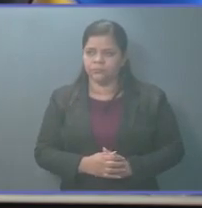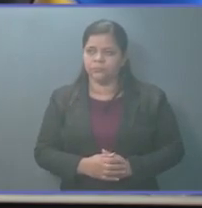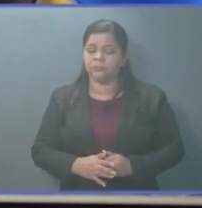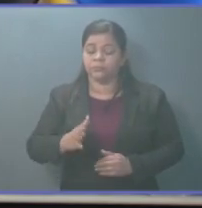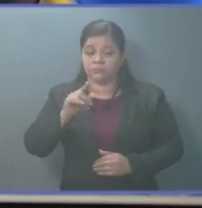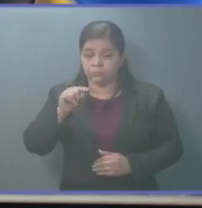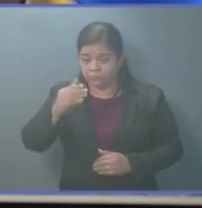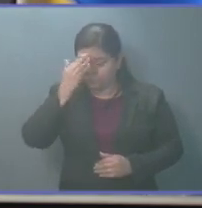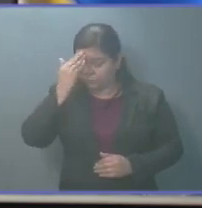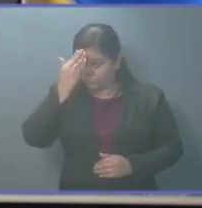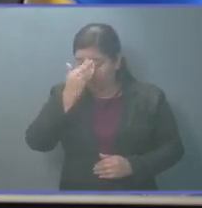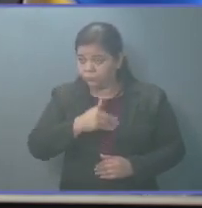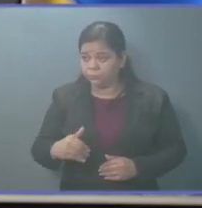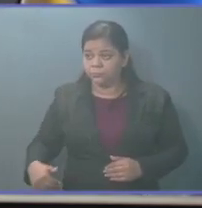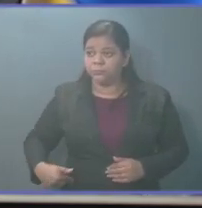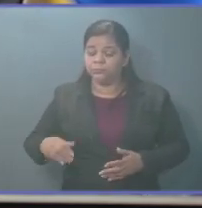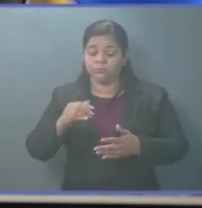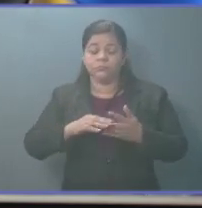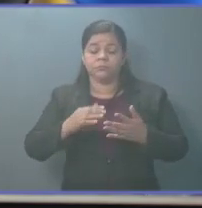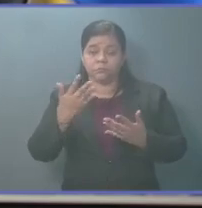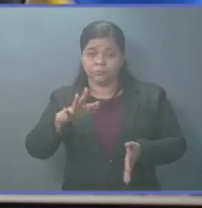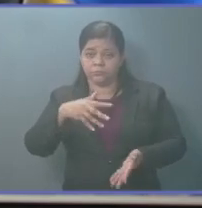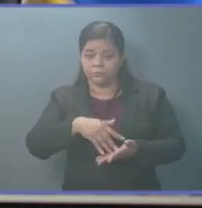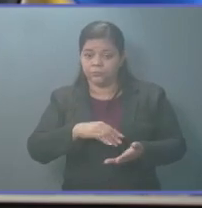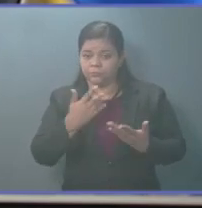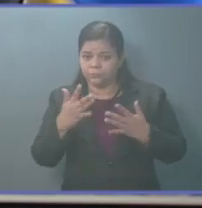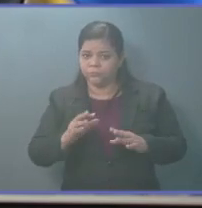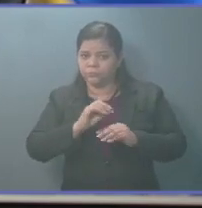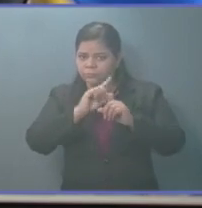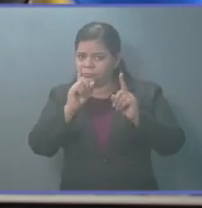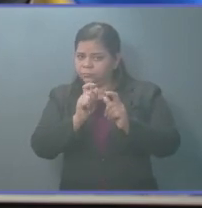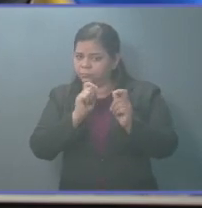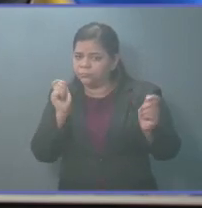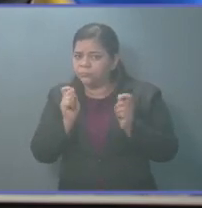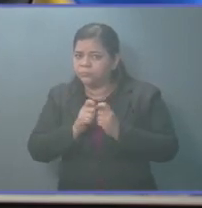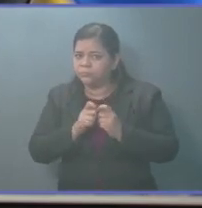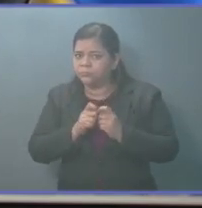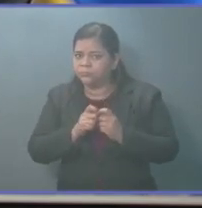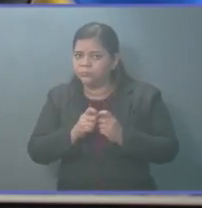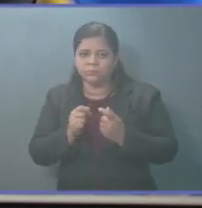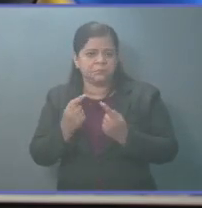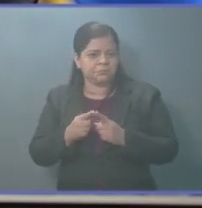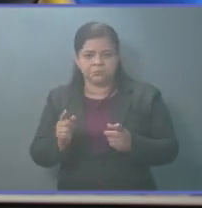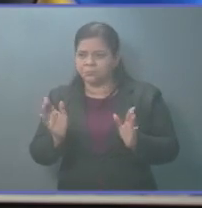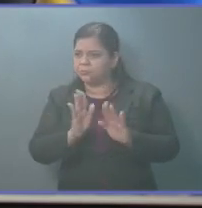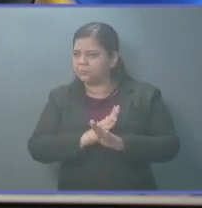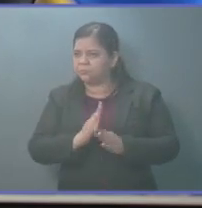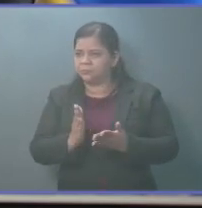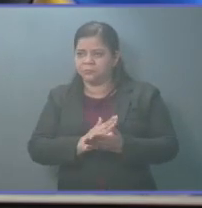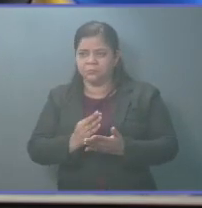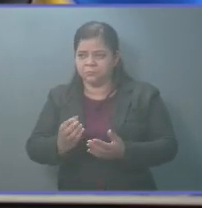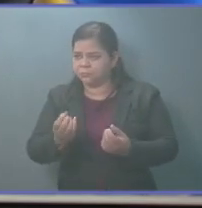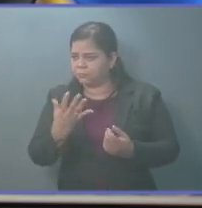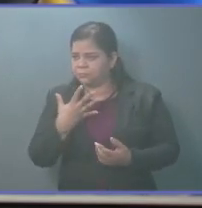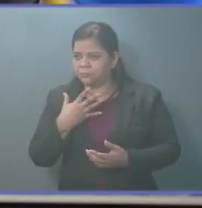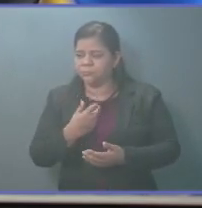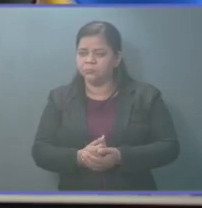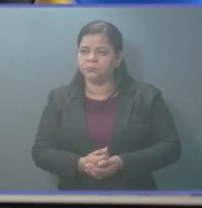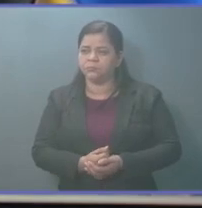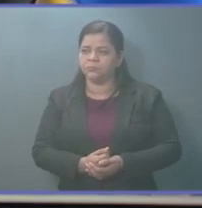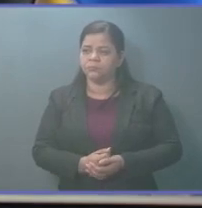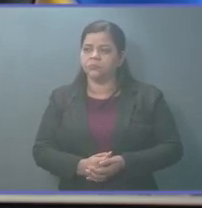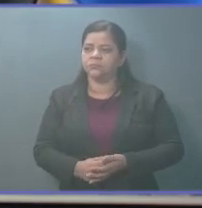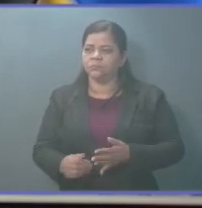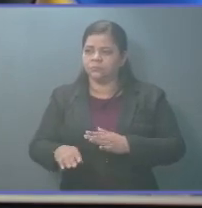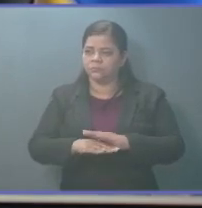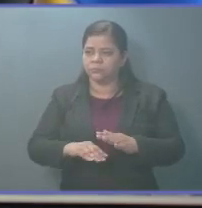consta, señor presidente, al pueblo salvadoreño le consta que la pregunta fue concreta y no hemos obtenido respuesta. Partiendo